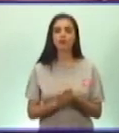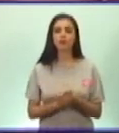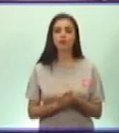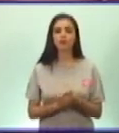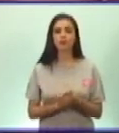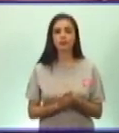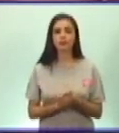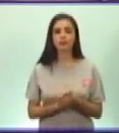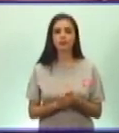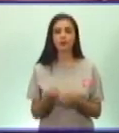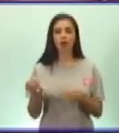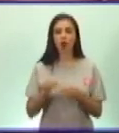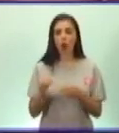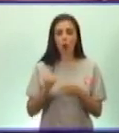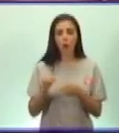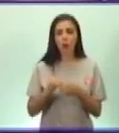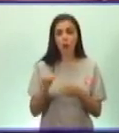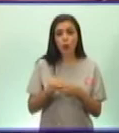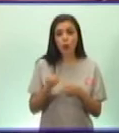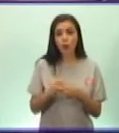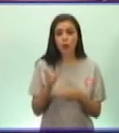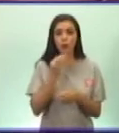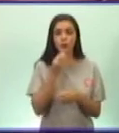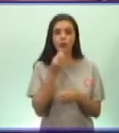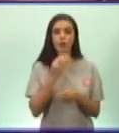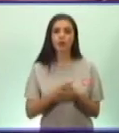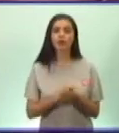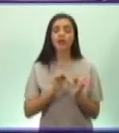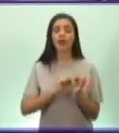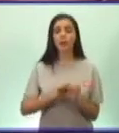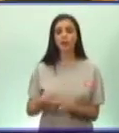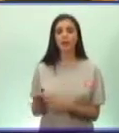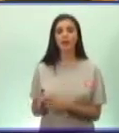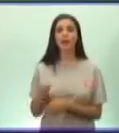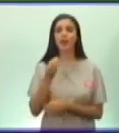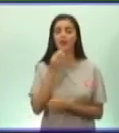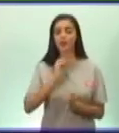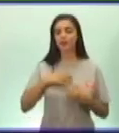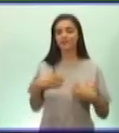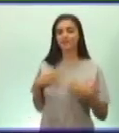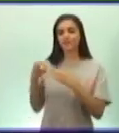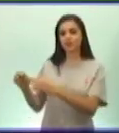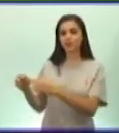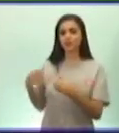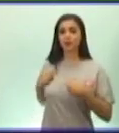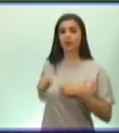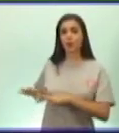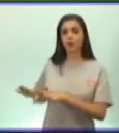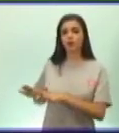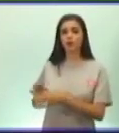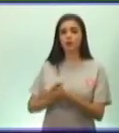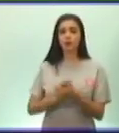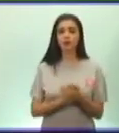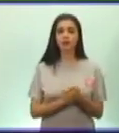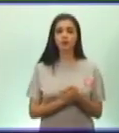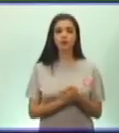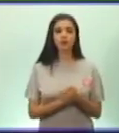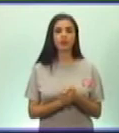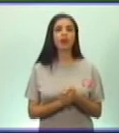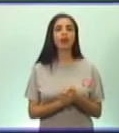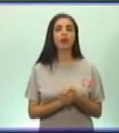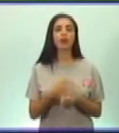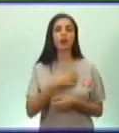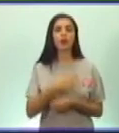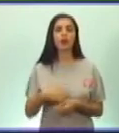una acumulación. Entonces tendrá que eliminarlas fuera del organismo. Estamos en presencia de un aparato cuya función